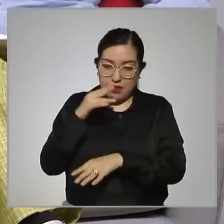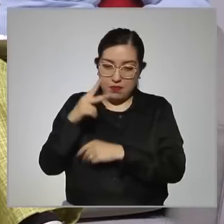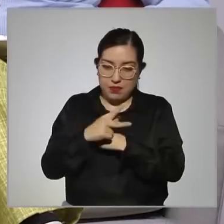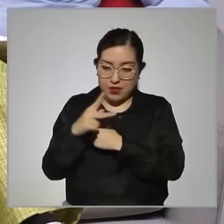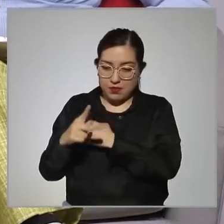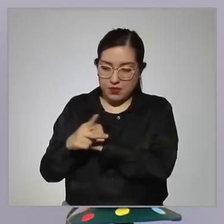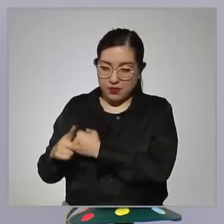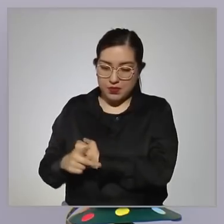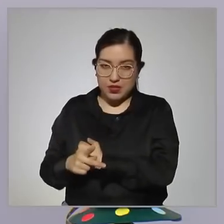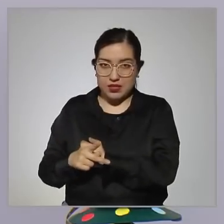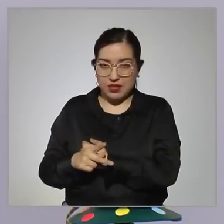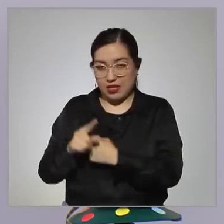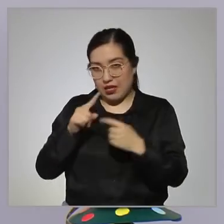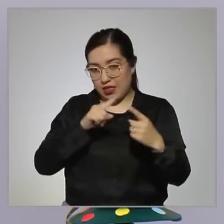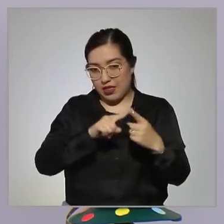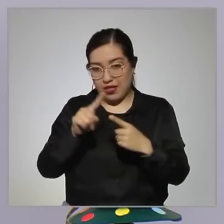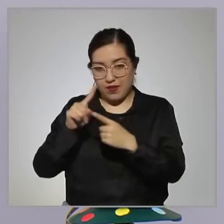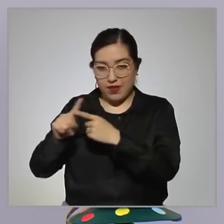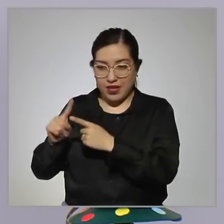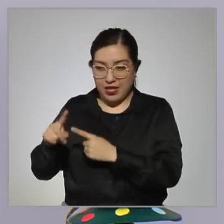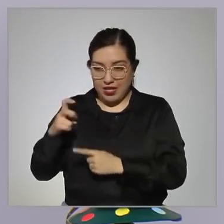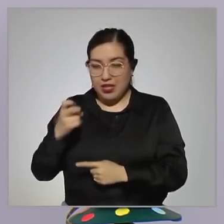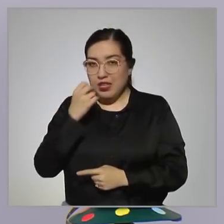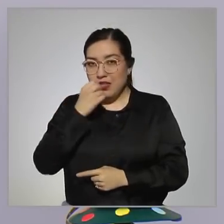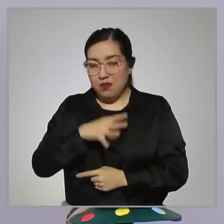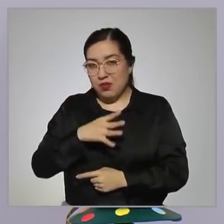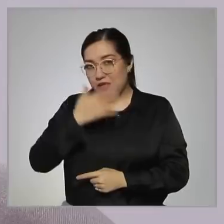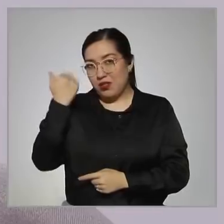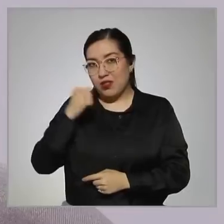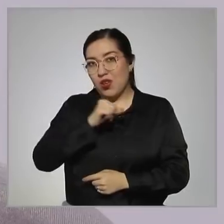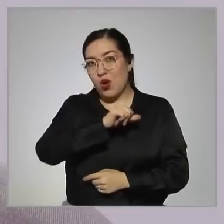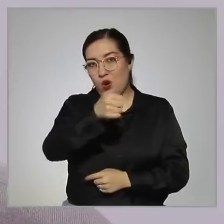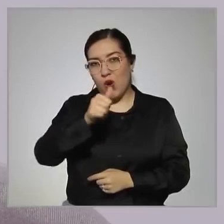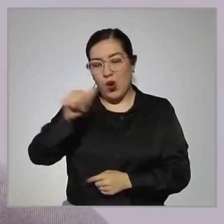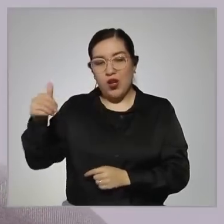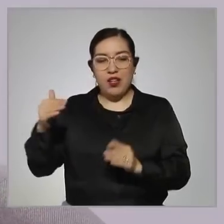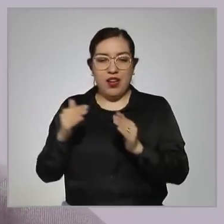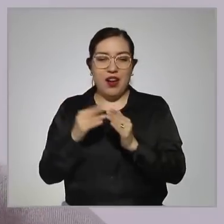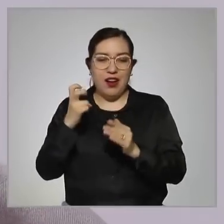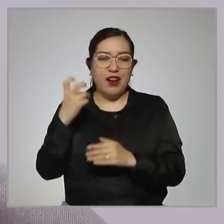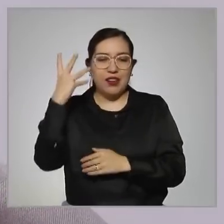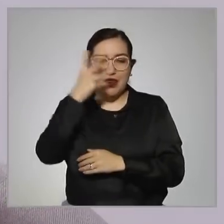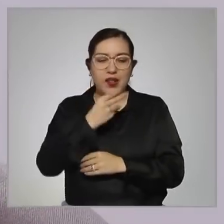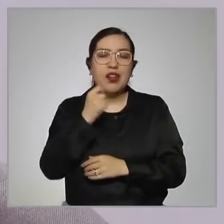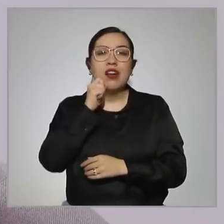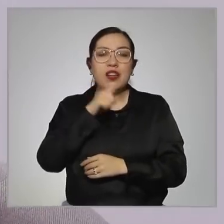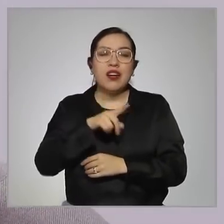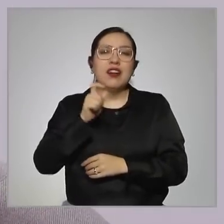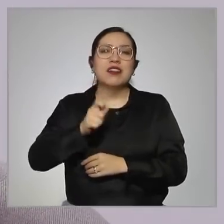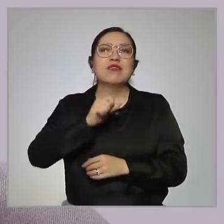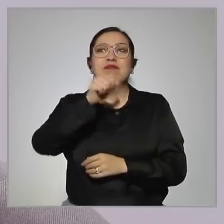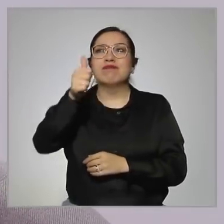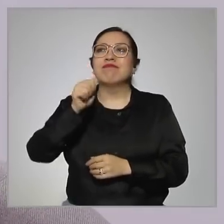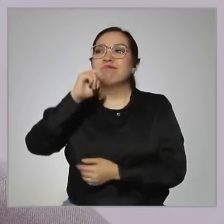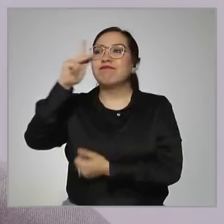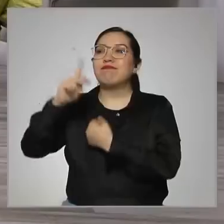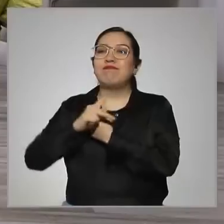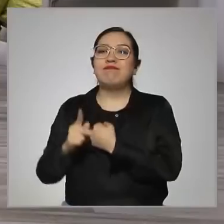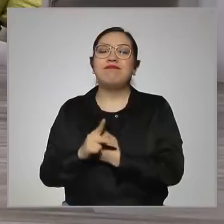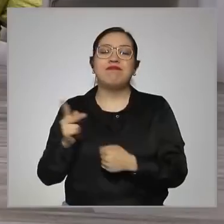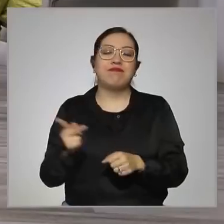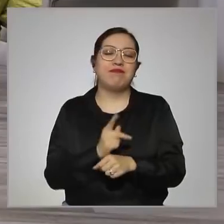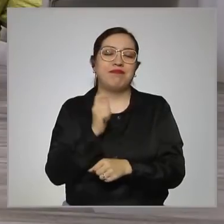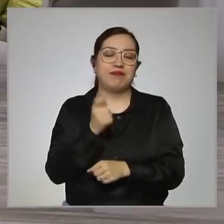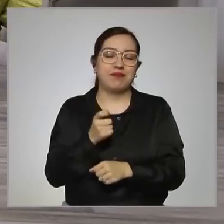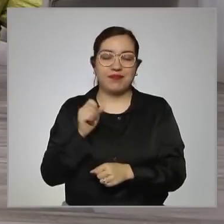todo. Y bueno, eso, pues no sé si se sigue haciendo en otras casas, pero eso también es muy lindo, ver eso, lo que sucede en otros países. Sin duda. Justo